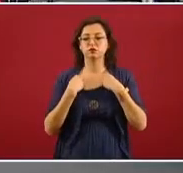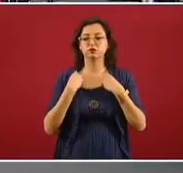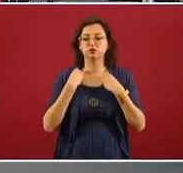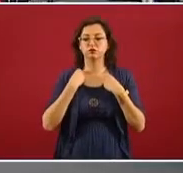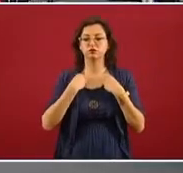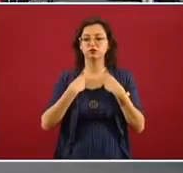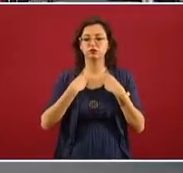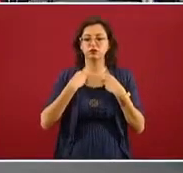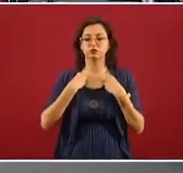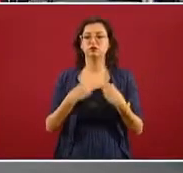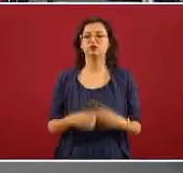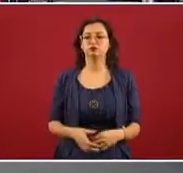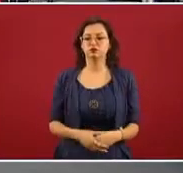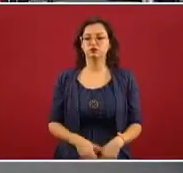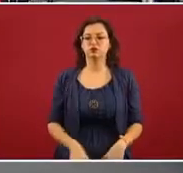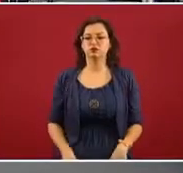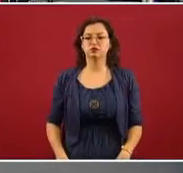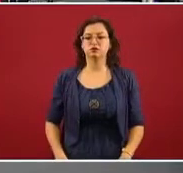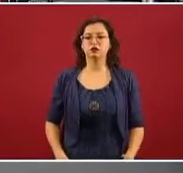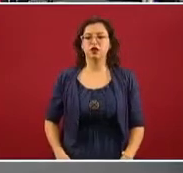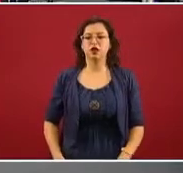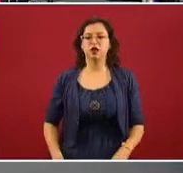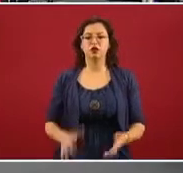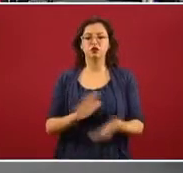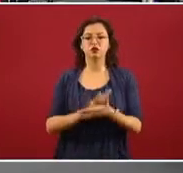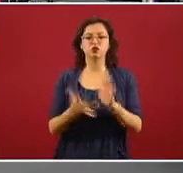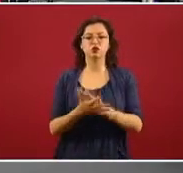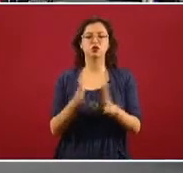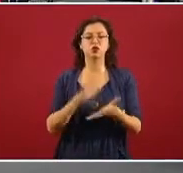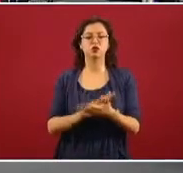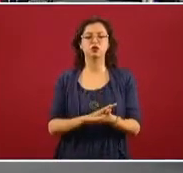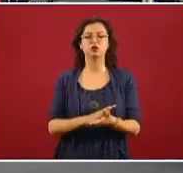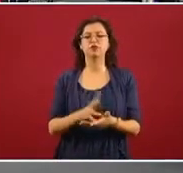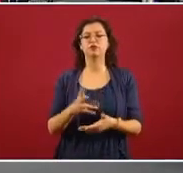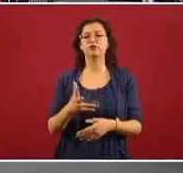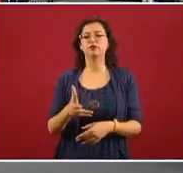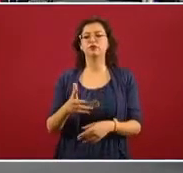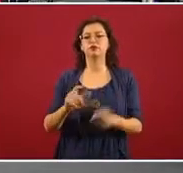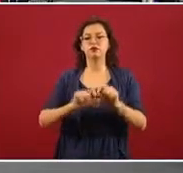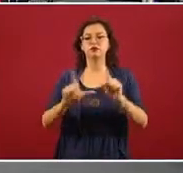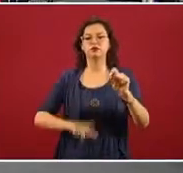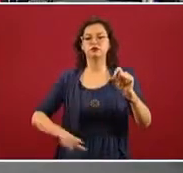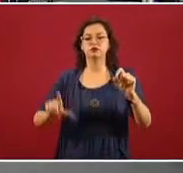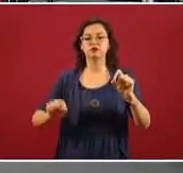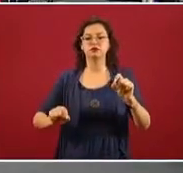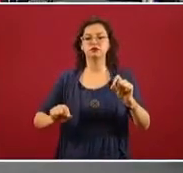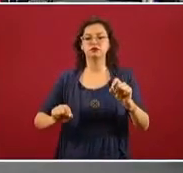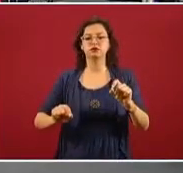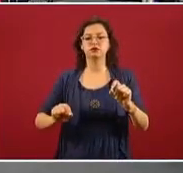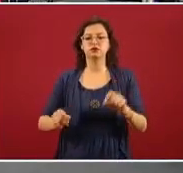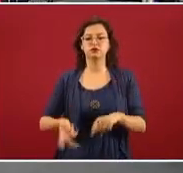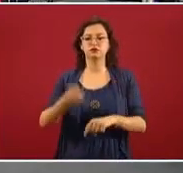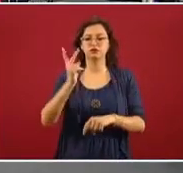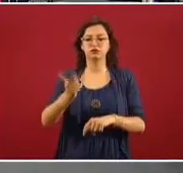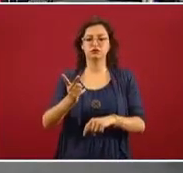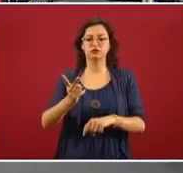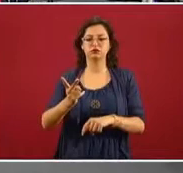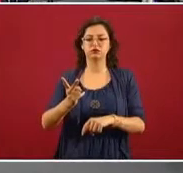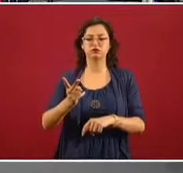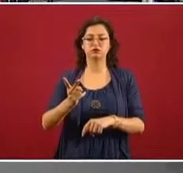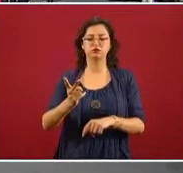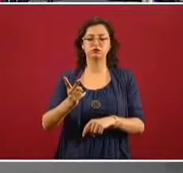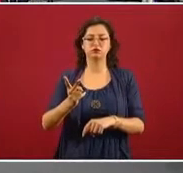También lo tengo aquí, el precio de la tortilla. La tortilla en promedio nacional tiene dos precios. Uno, el que